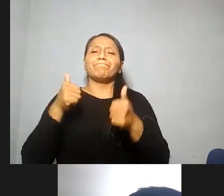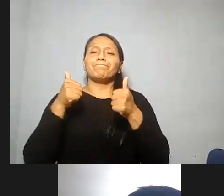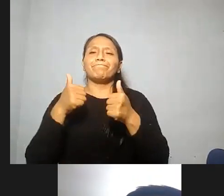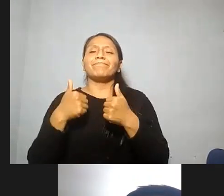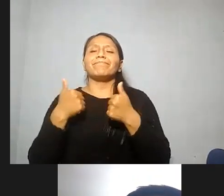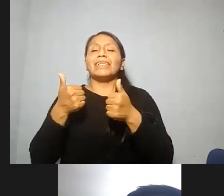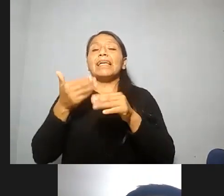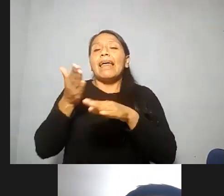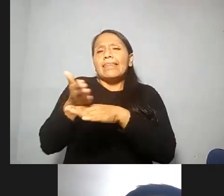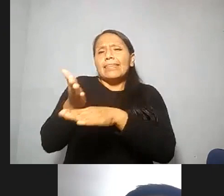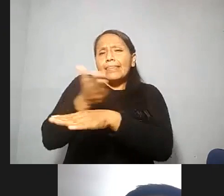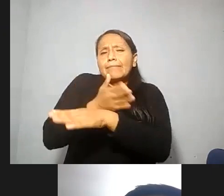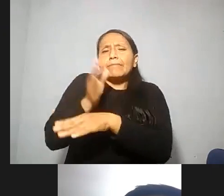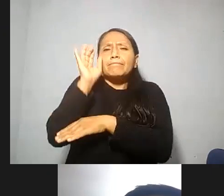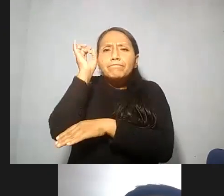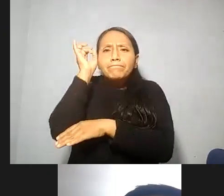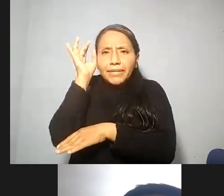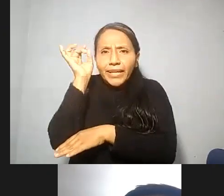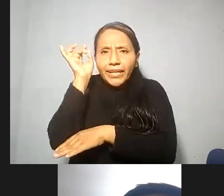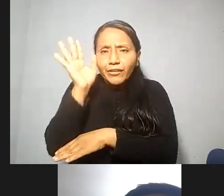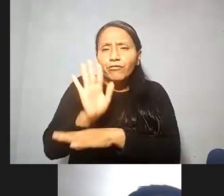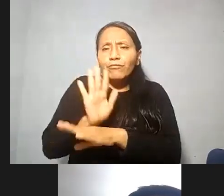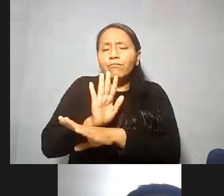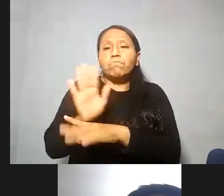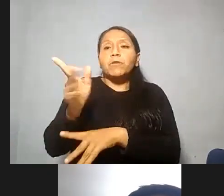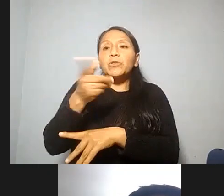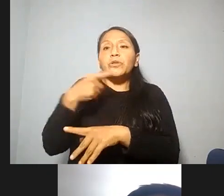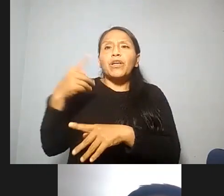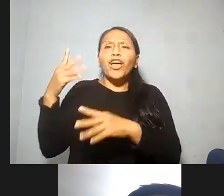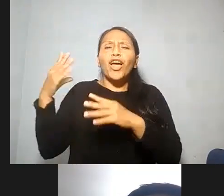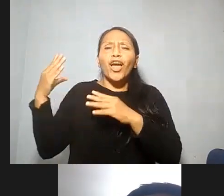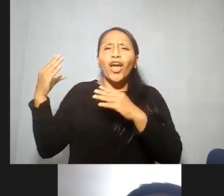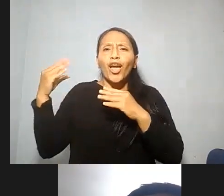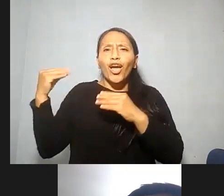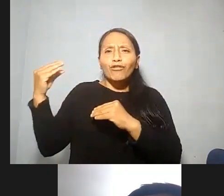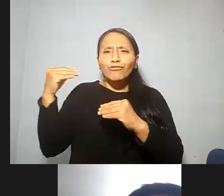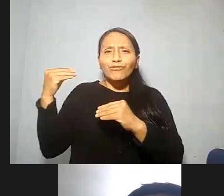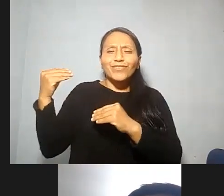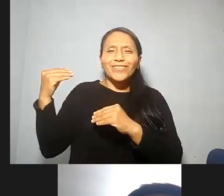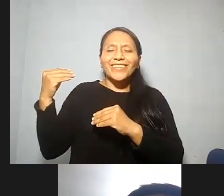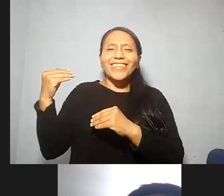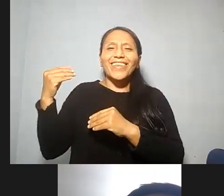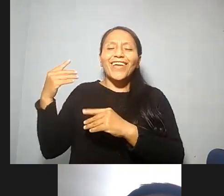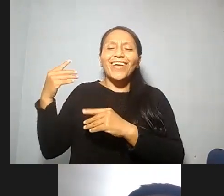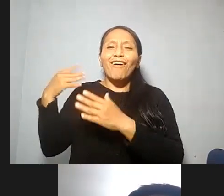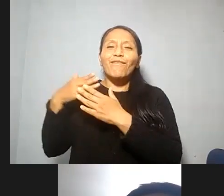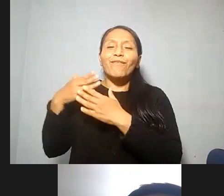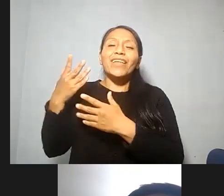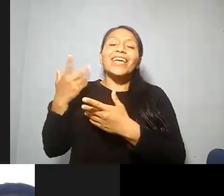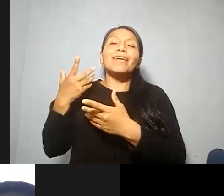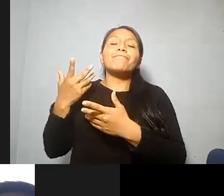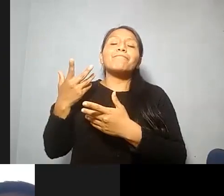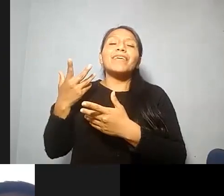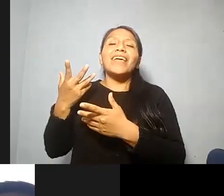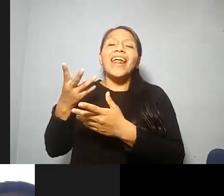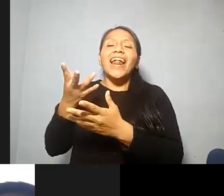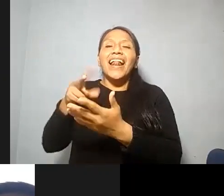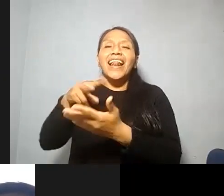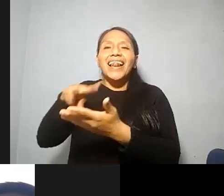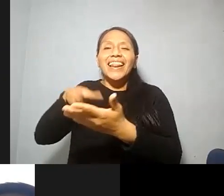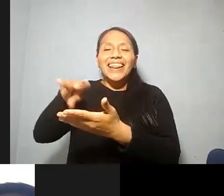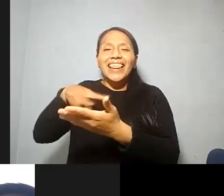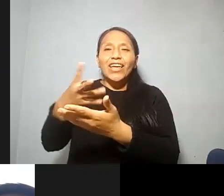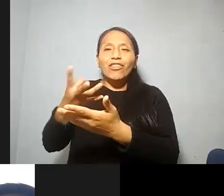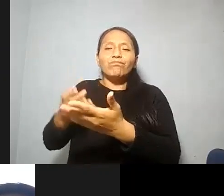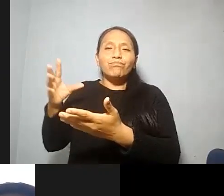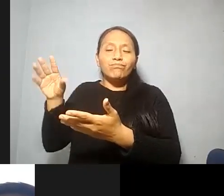antes que nada les pido mil disculpas. No sé si ustedes escuchan una voz de fondo. Es mi lector de pantalla, puesto que soy una persona ciega, bueno,